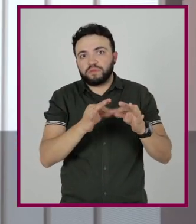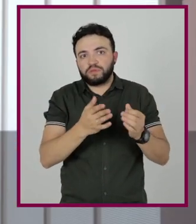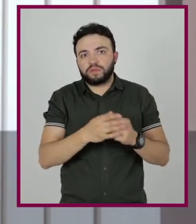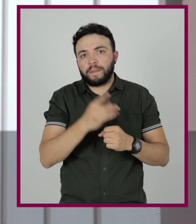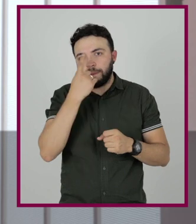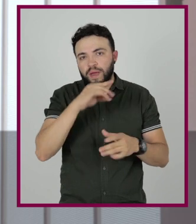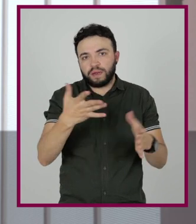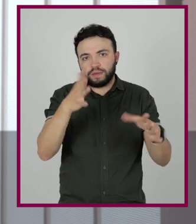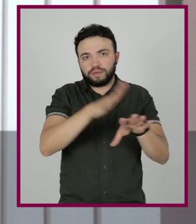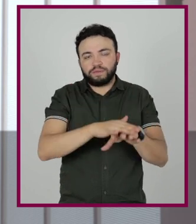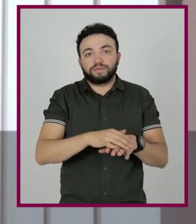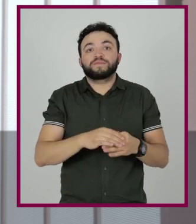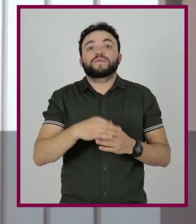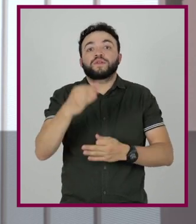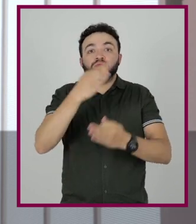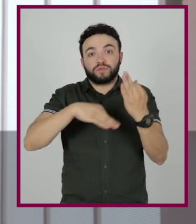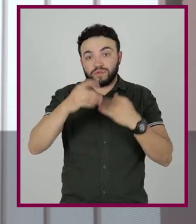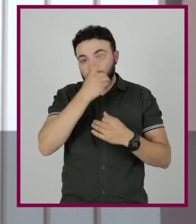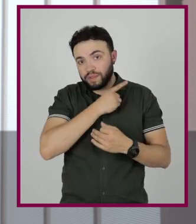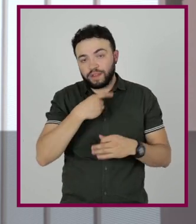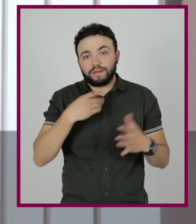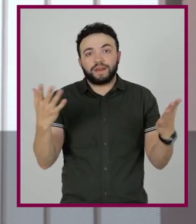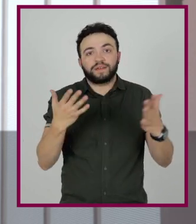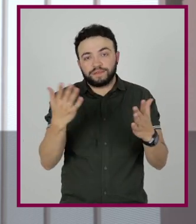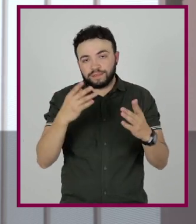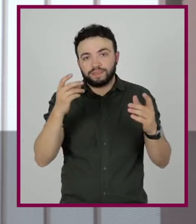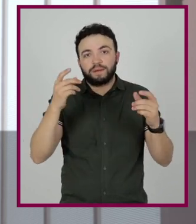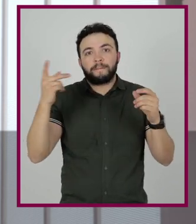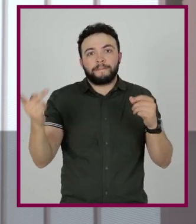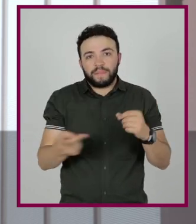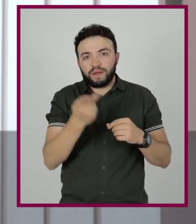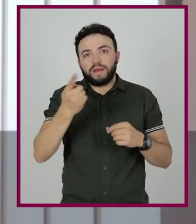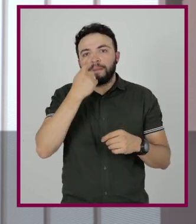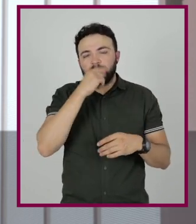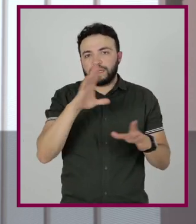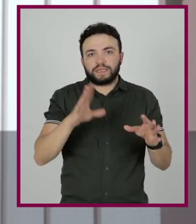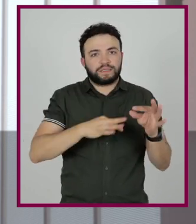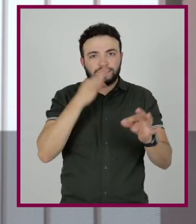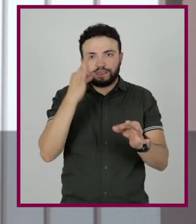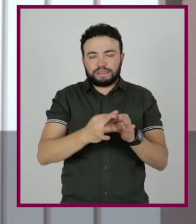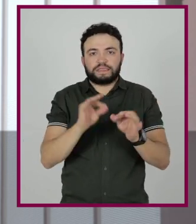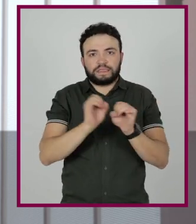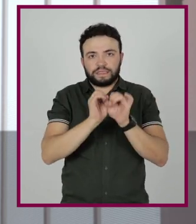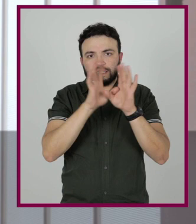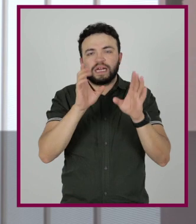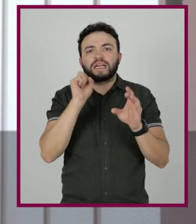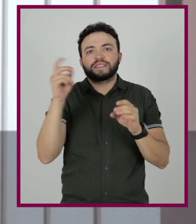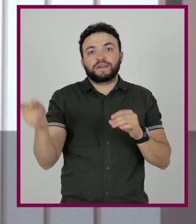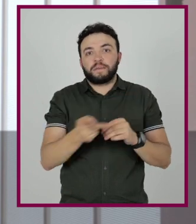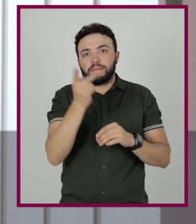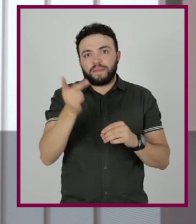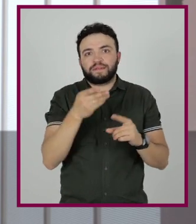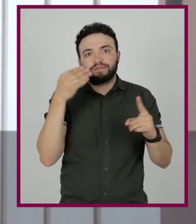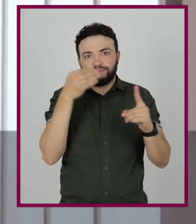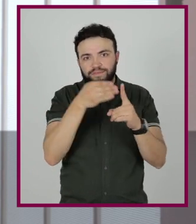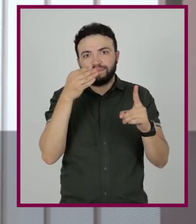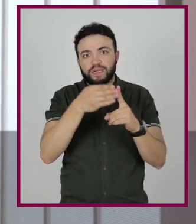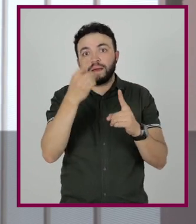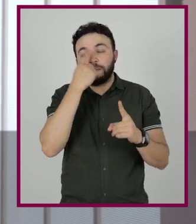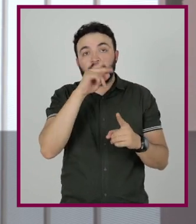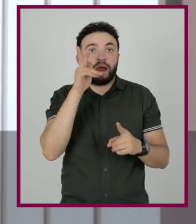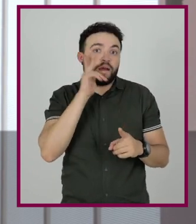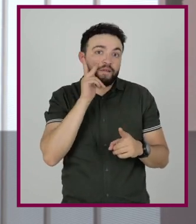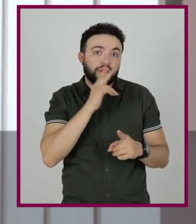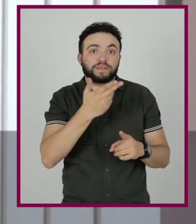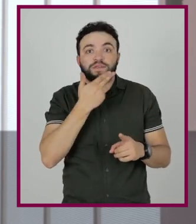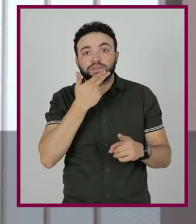todo esto, primero tenemos que realizar una serie de preguntas para tener súper listas y claras las que serán preguntas clave y saber si nos sirven para